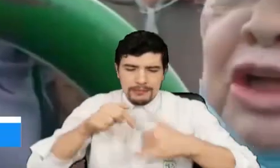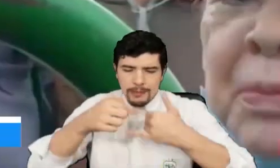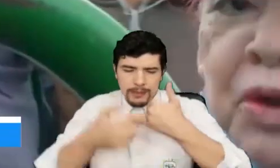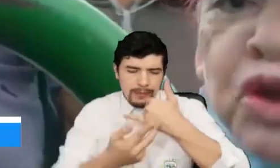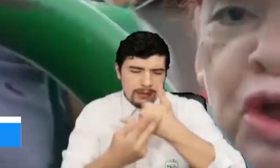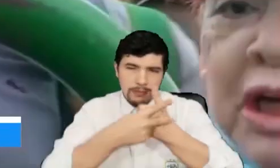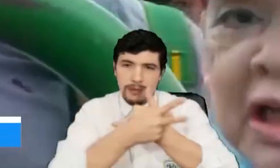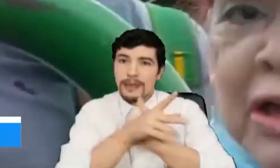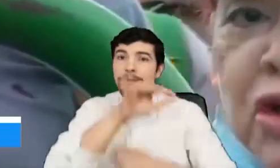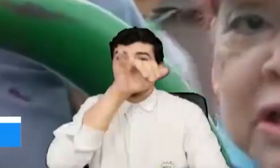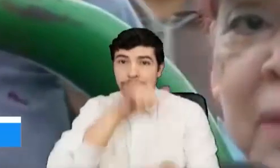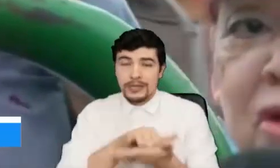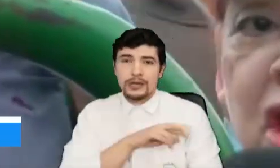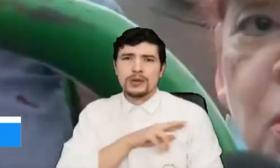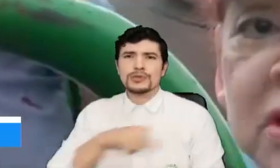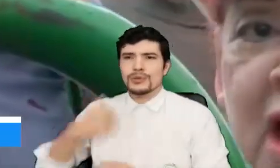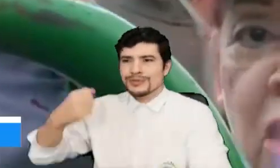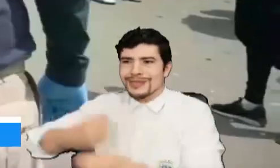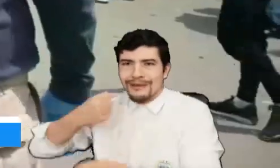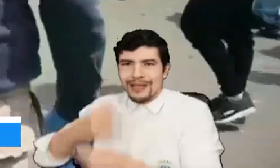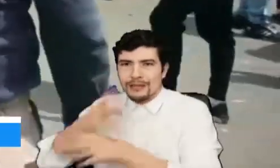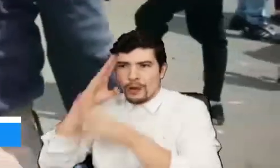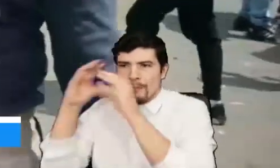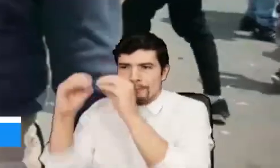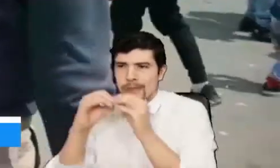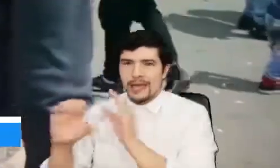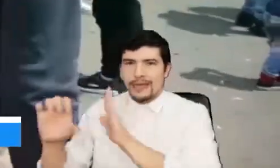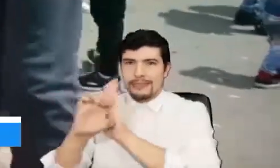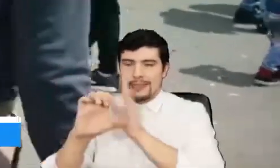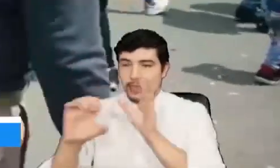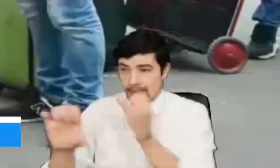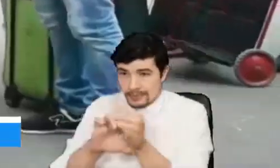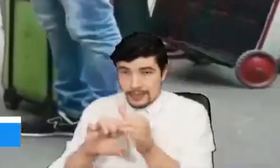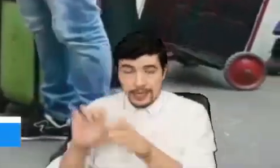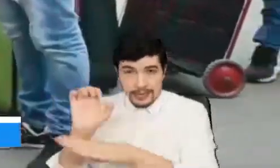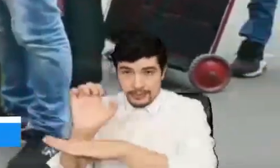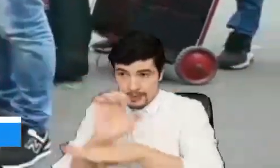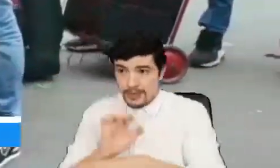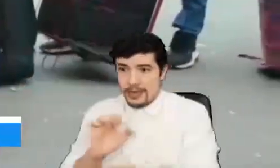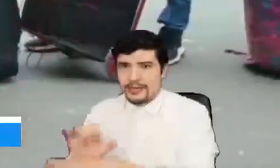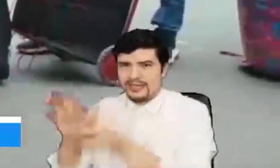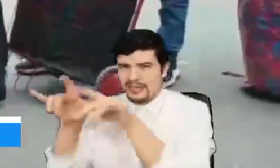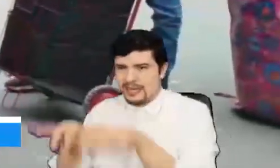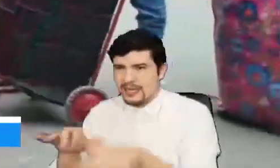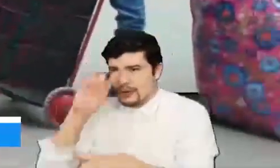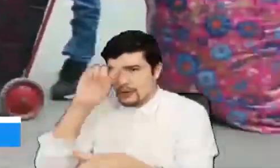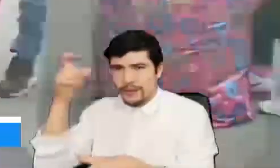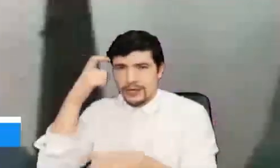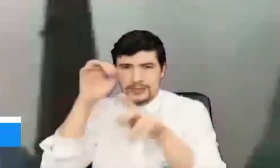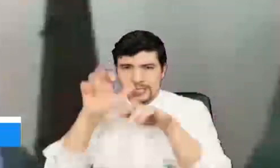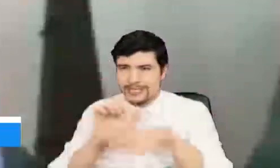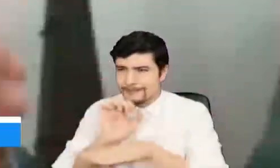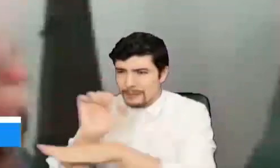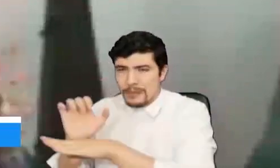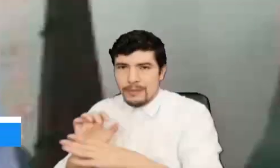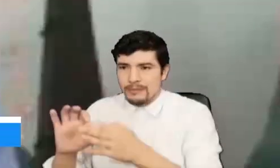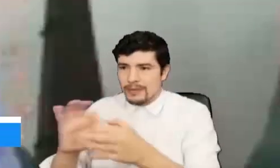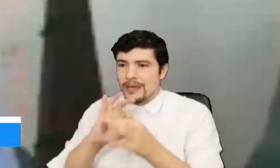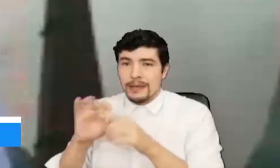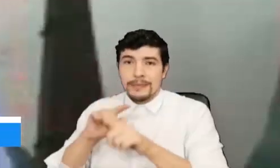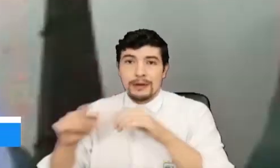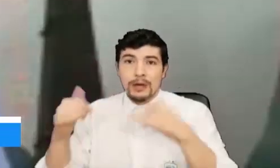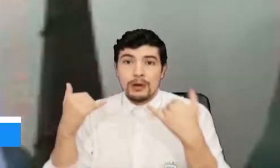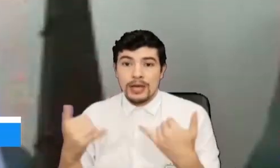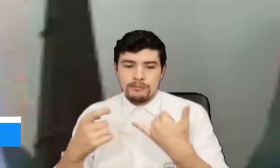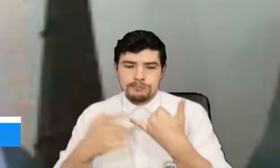de control, todos los que estamos acá en esta zona, pero debemos entender que esto es un embudo de vienen de 15 regiones, pero todas